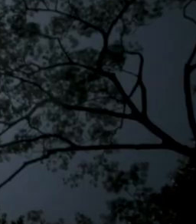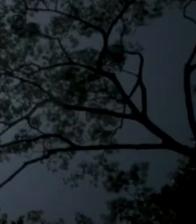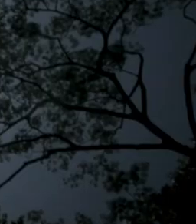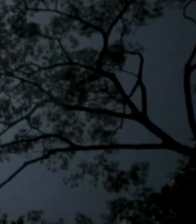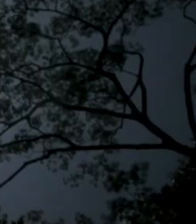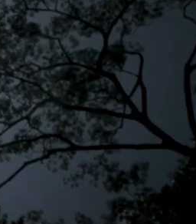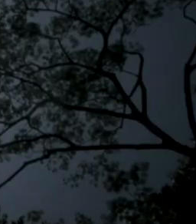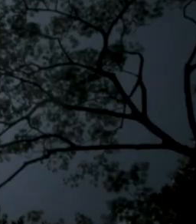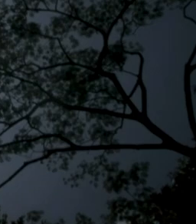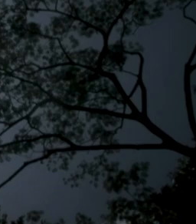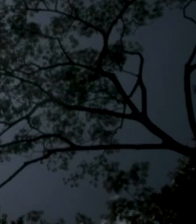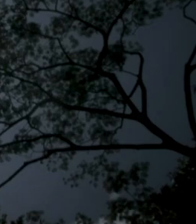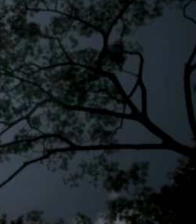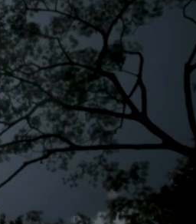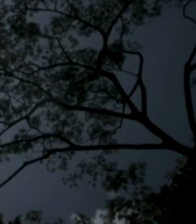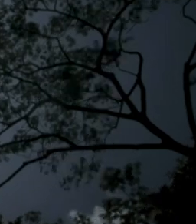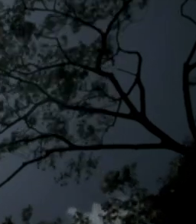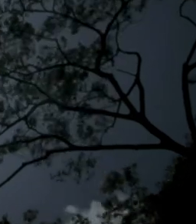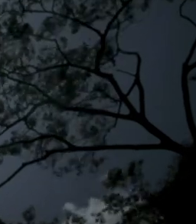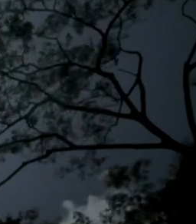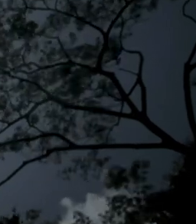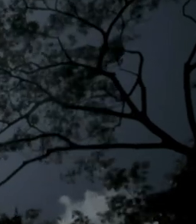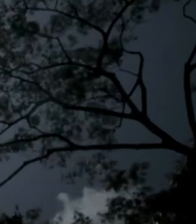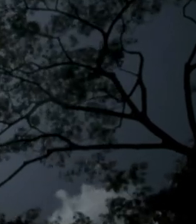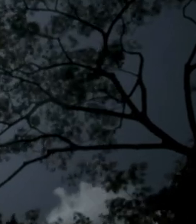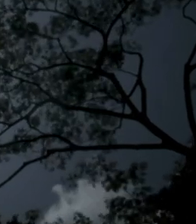verdadera ciudad-huerto.